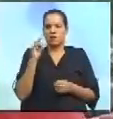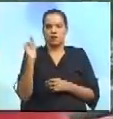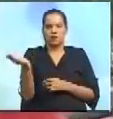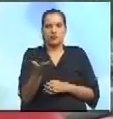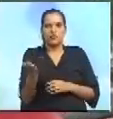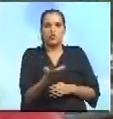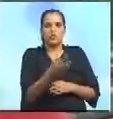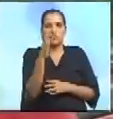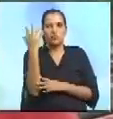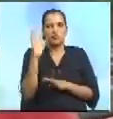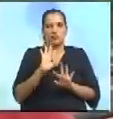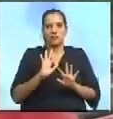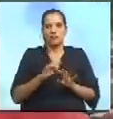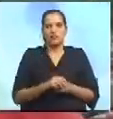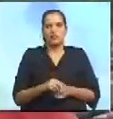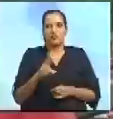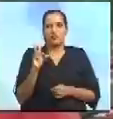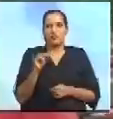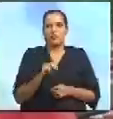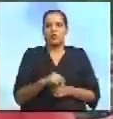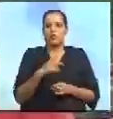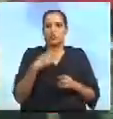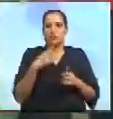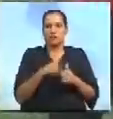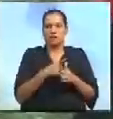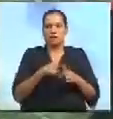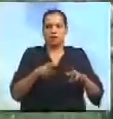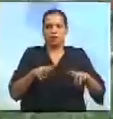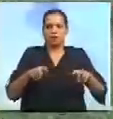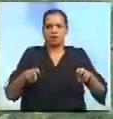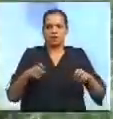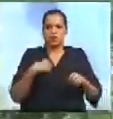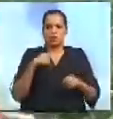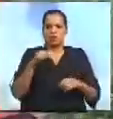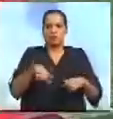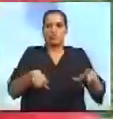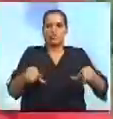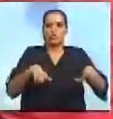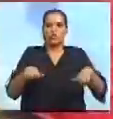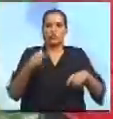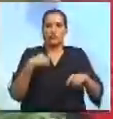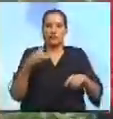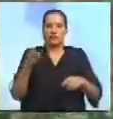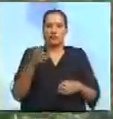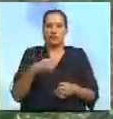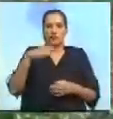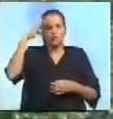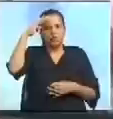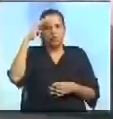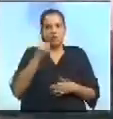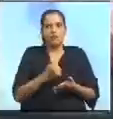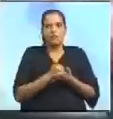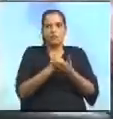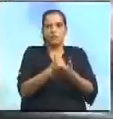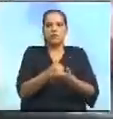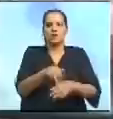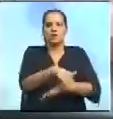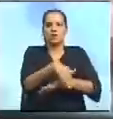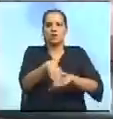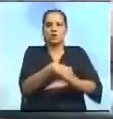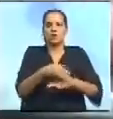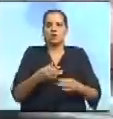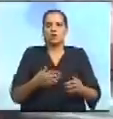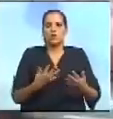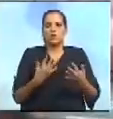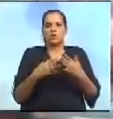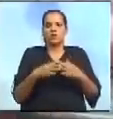nada más por cortarlo. Es una investigación. Hasta el lugar llegaron miembros del Cuerpo de Bomberos para habilitar la vía que estuvo cerrada